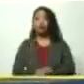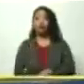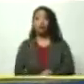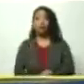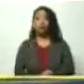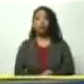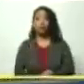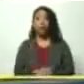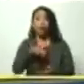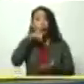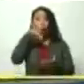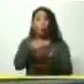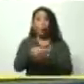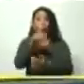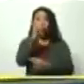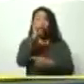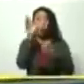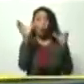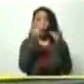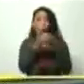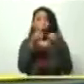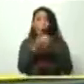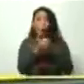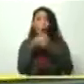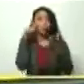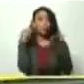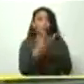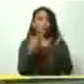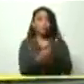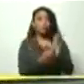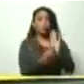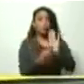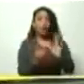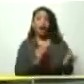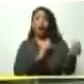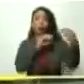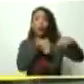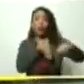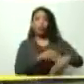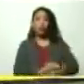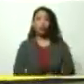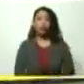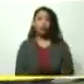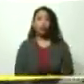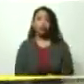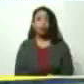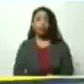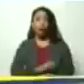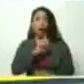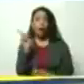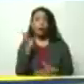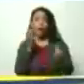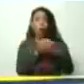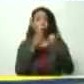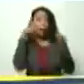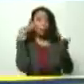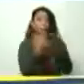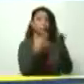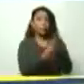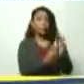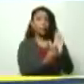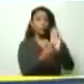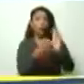se ha nombrado una comisión de verificación de los acuerdos esa comisión de verificación de los